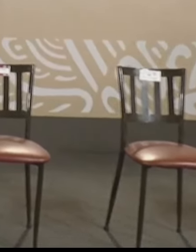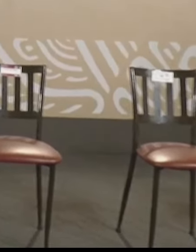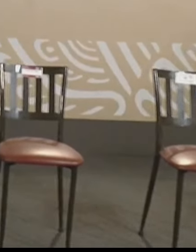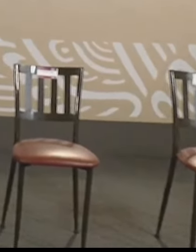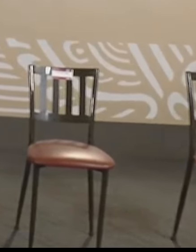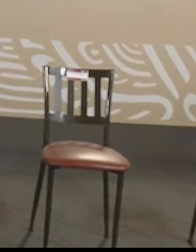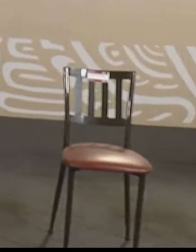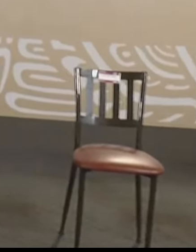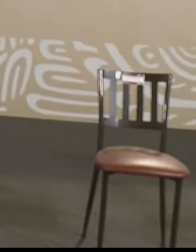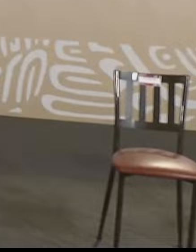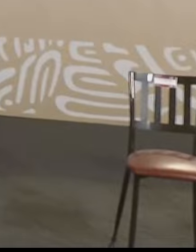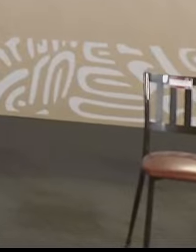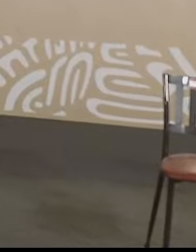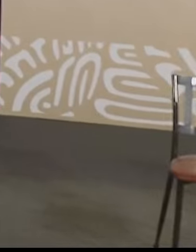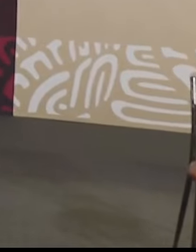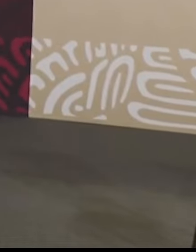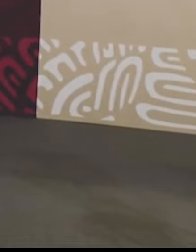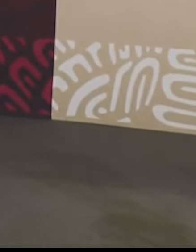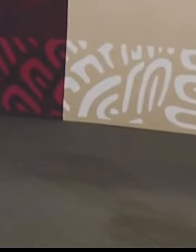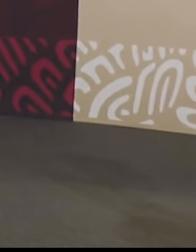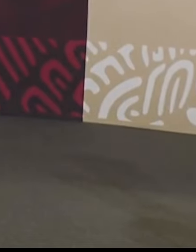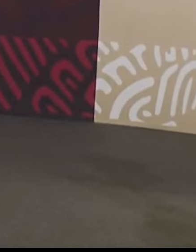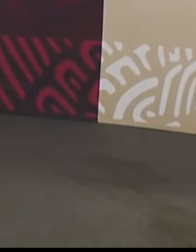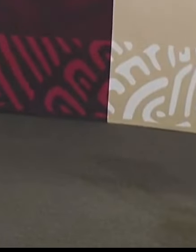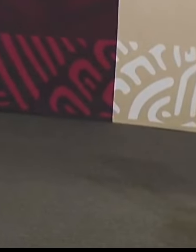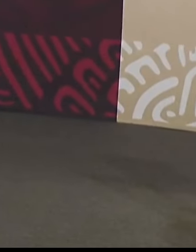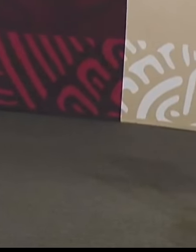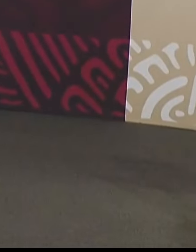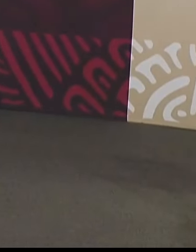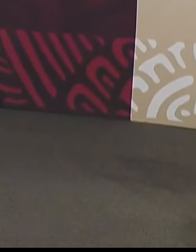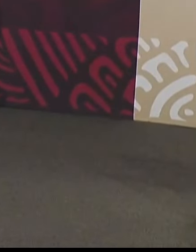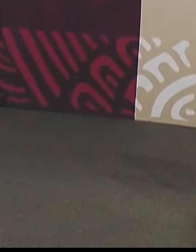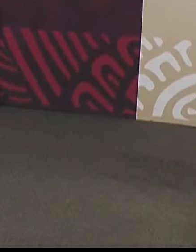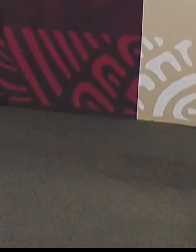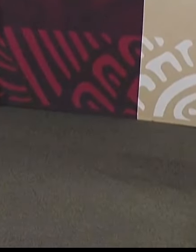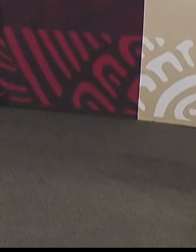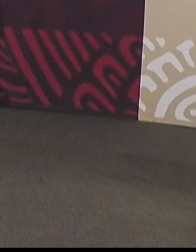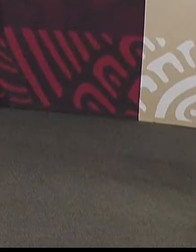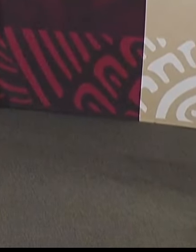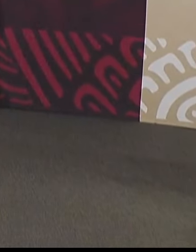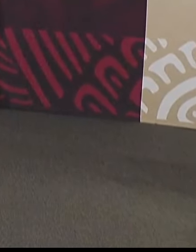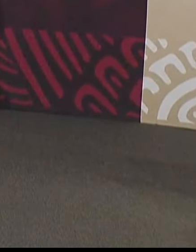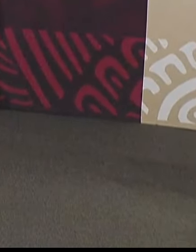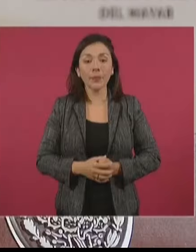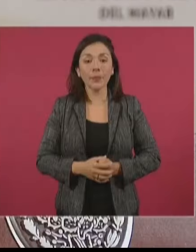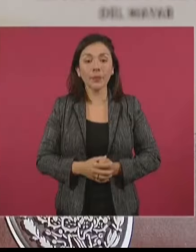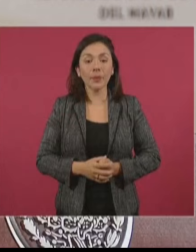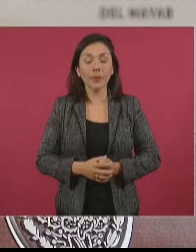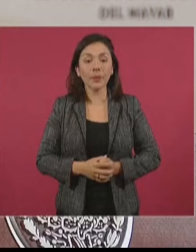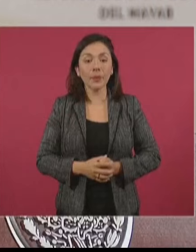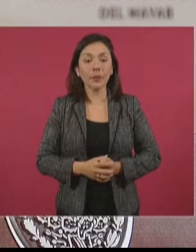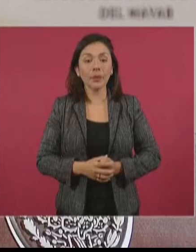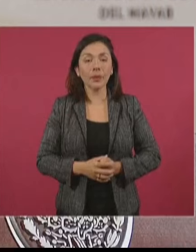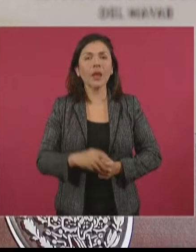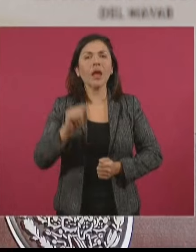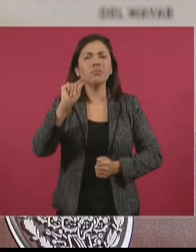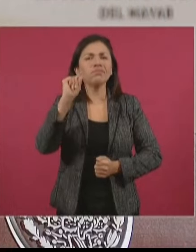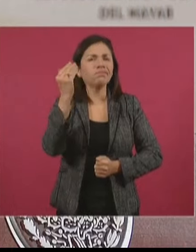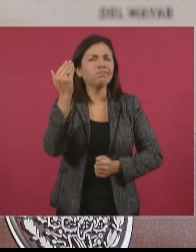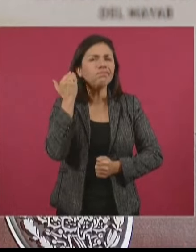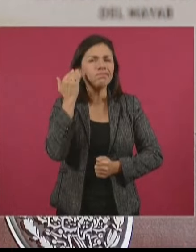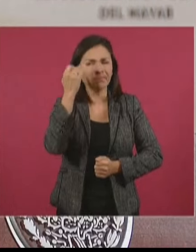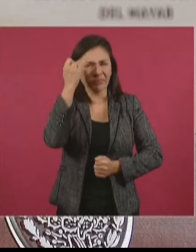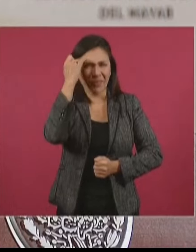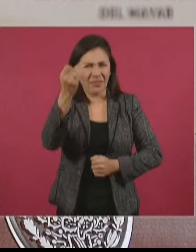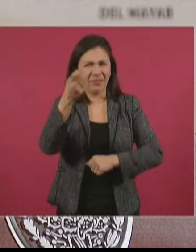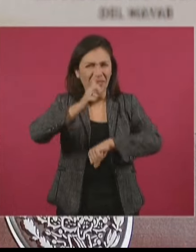cuidado las iniciativas de reforma que va a proponer? Ojo, el presidente va a proponer una serie de iniciativas de reforma. Y si estas iniciativas